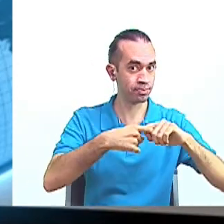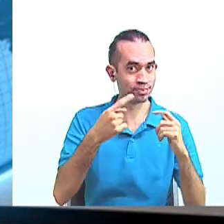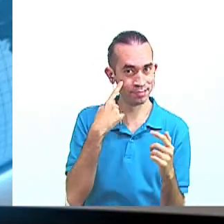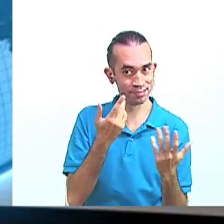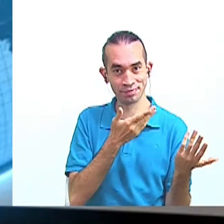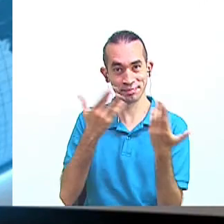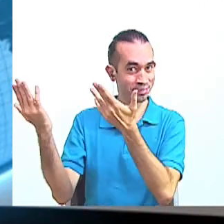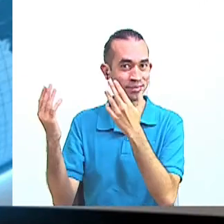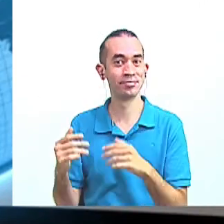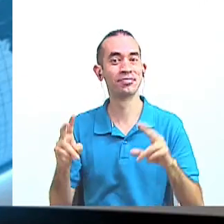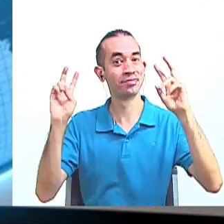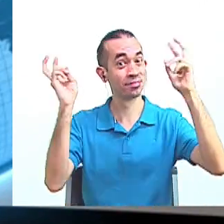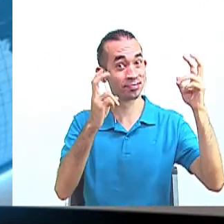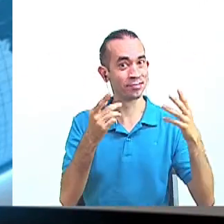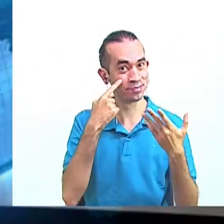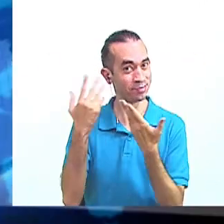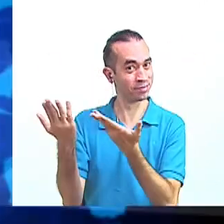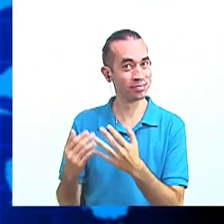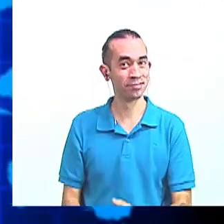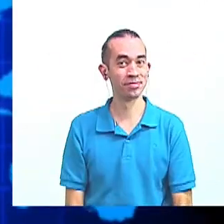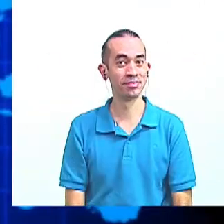si vemos nuestros titulares?